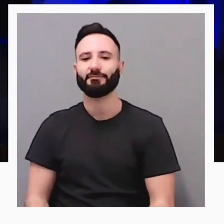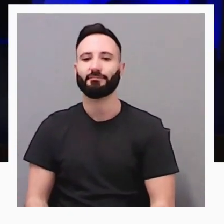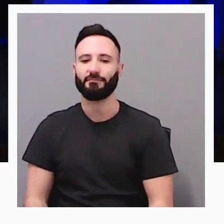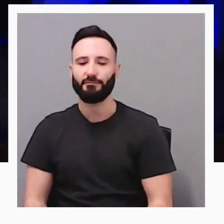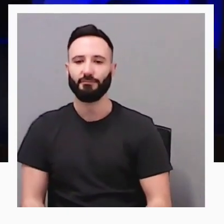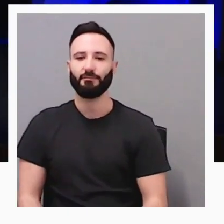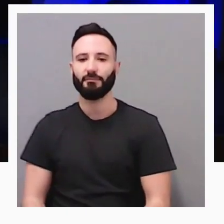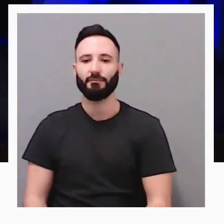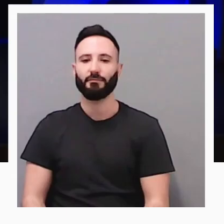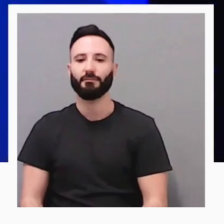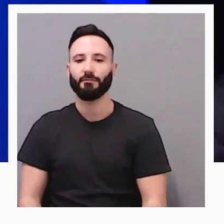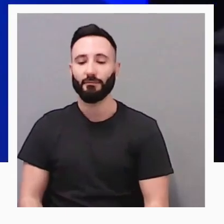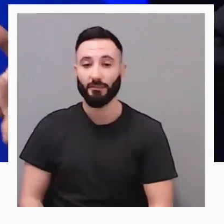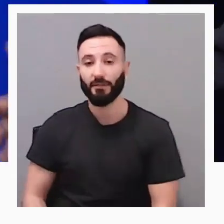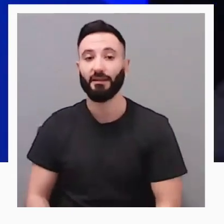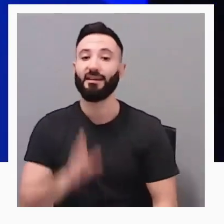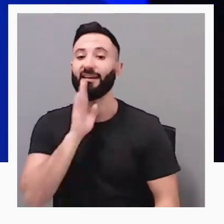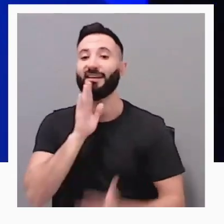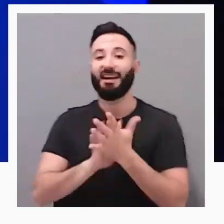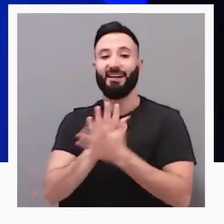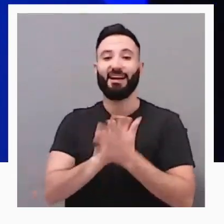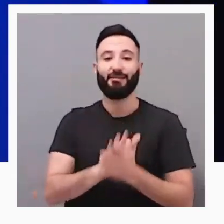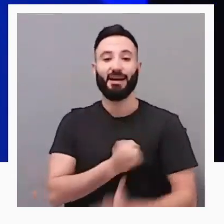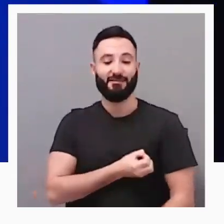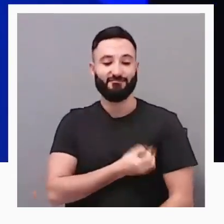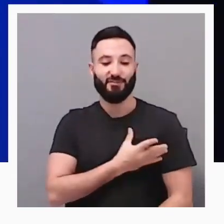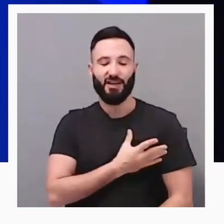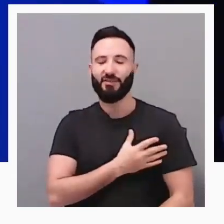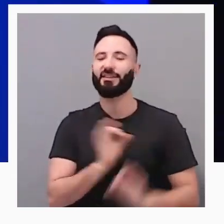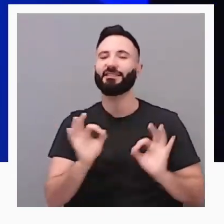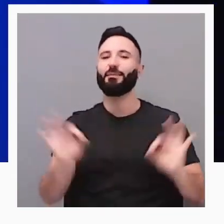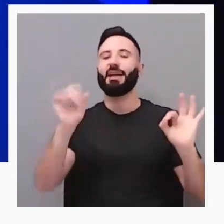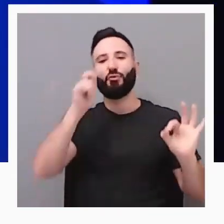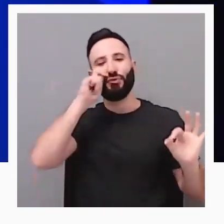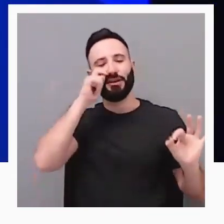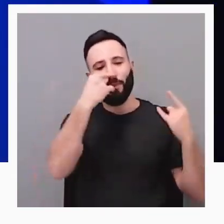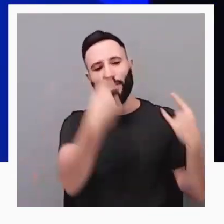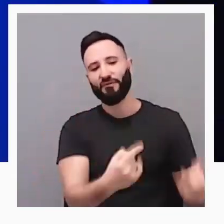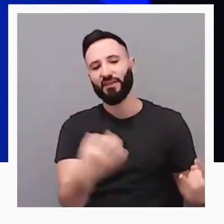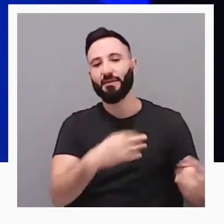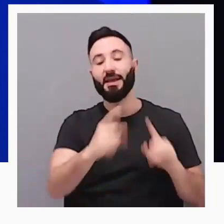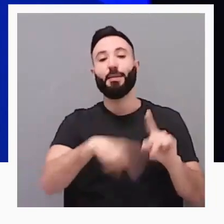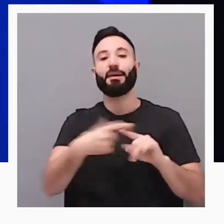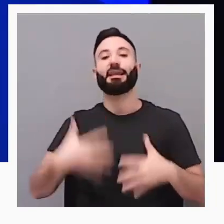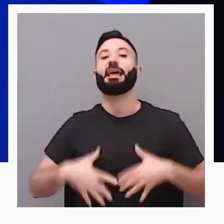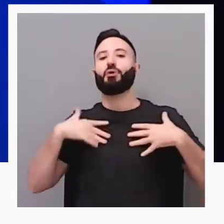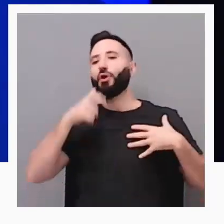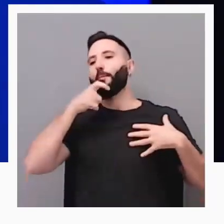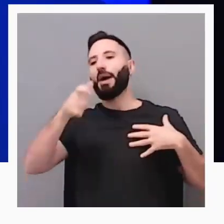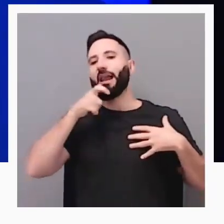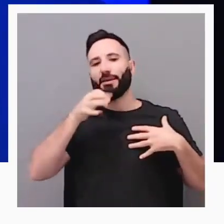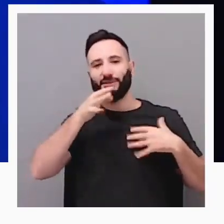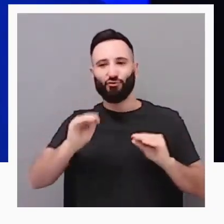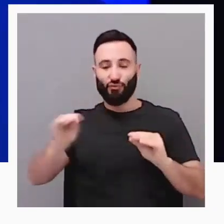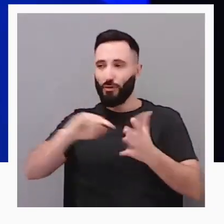Estás hablando de amar el turismo y se nota que amas la educación, aparte de hablar del turismo, la emoción de tus palabras. El proyecto es